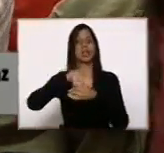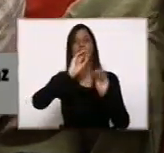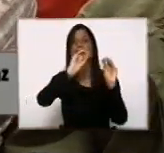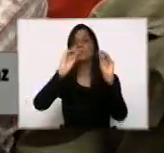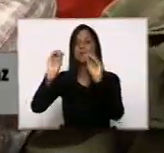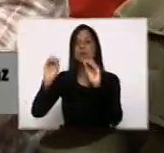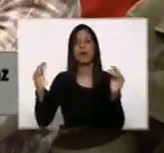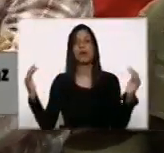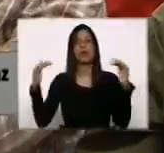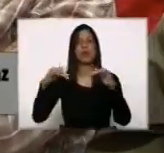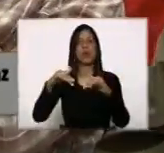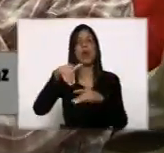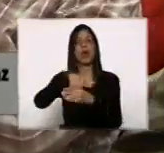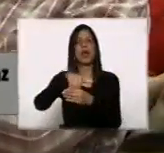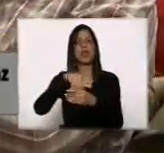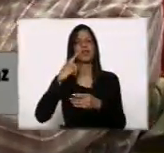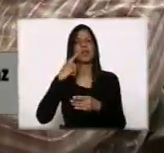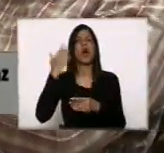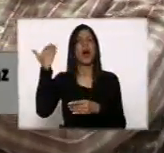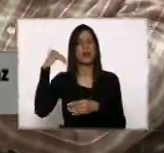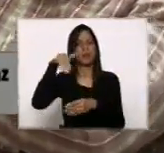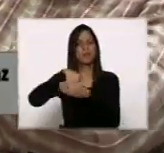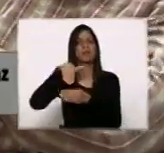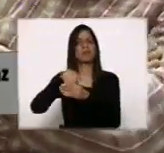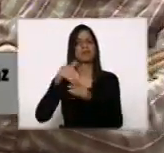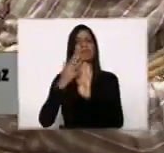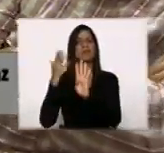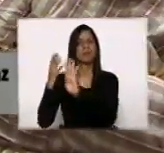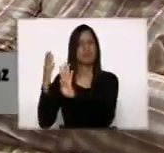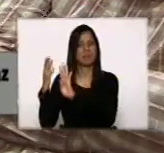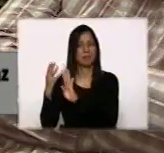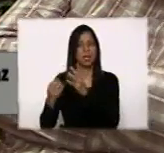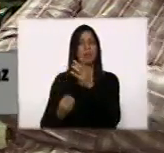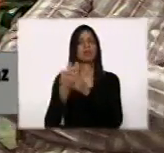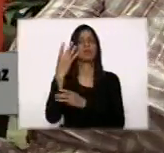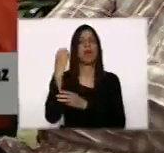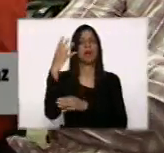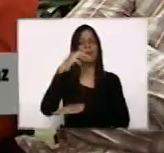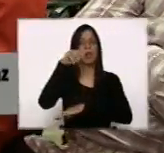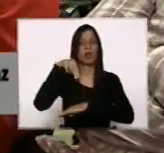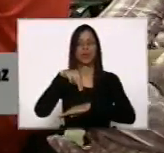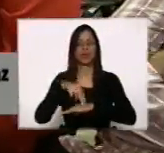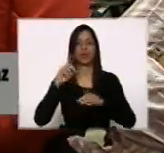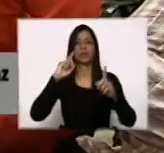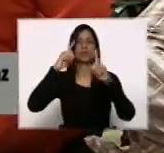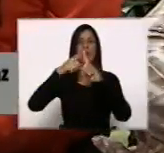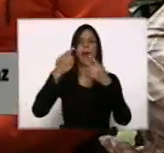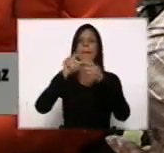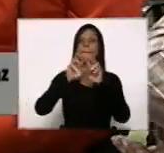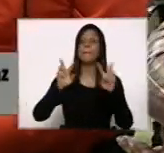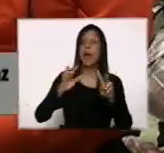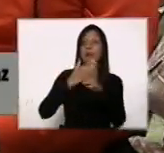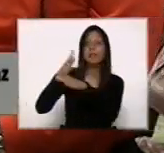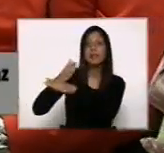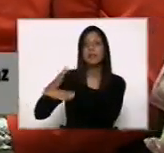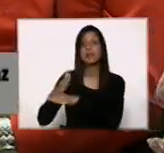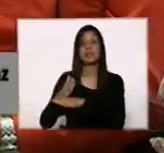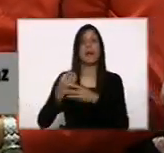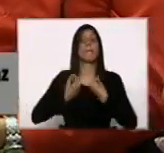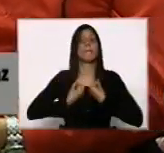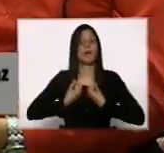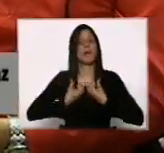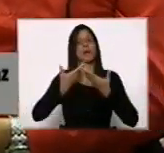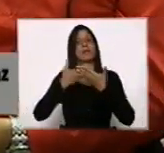procesos electorales realizados desde su instalación ha permitido afianzar la paz, la convivencia y